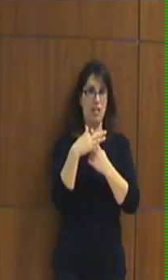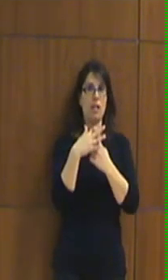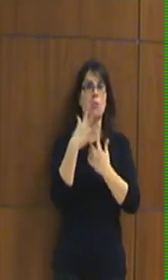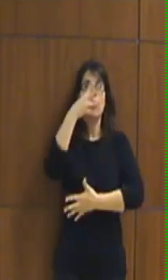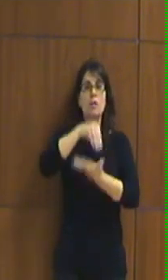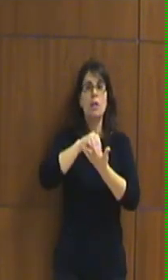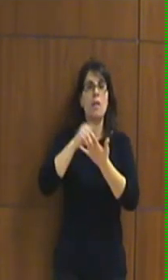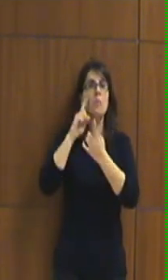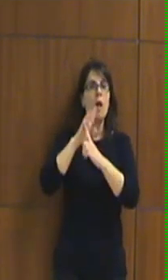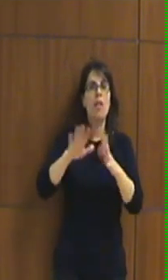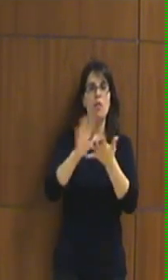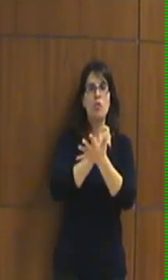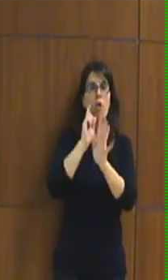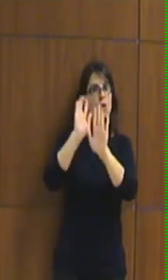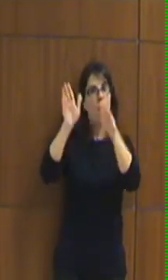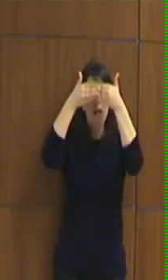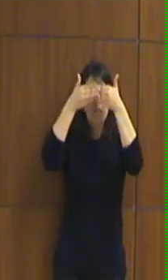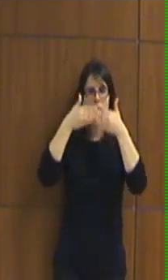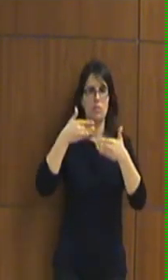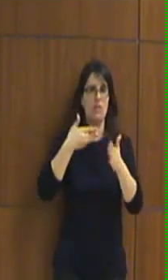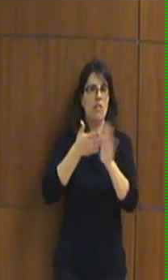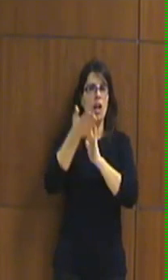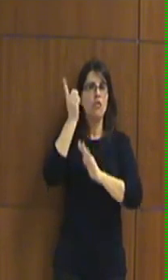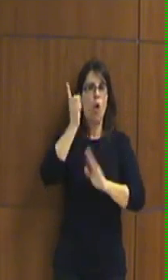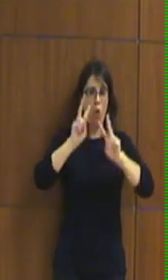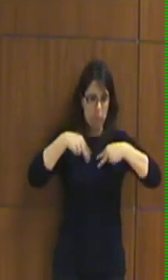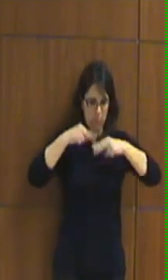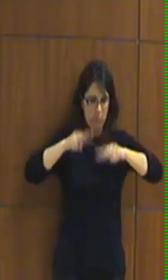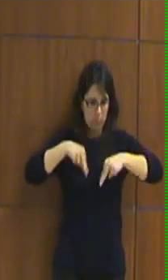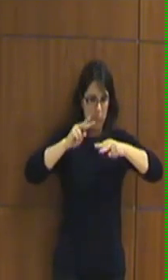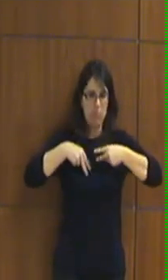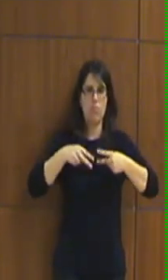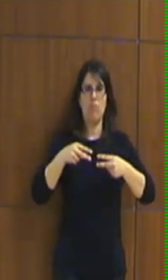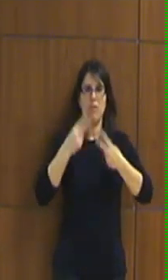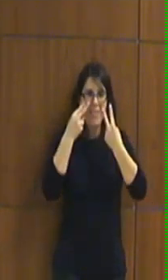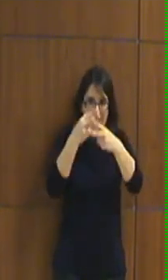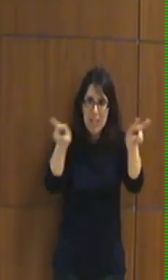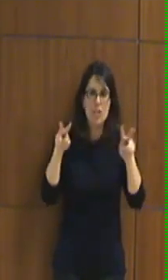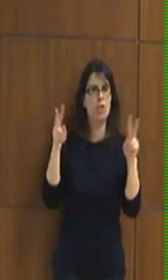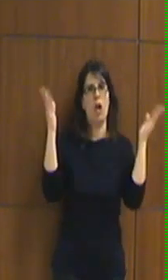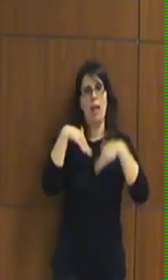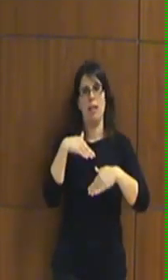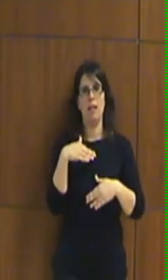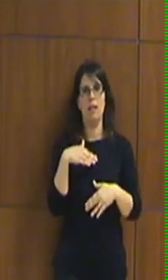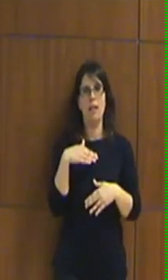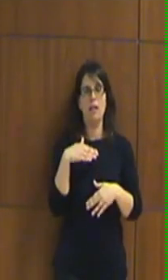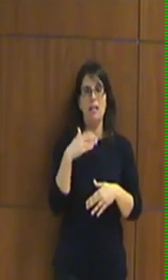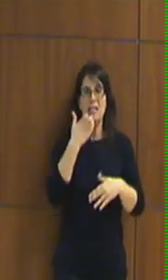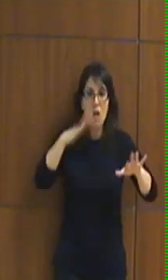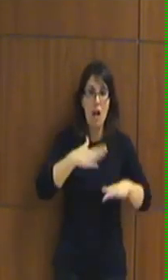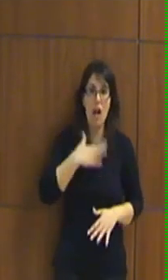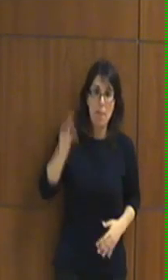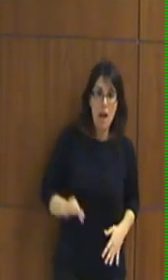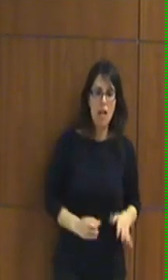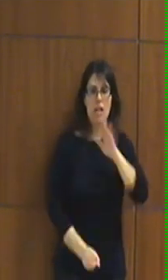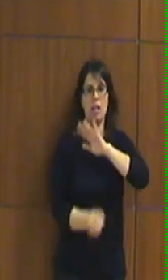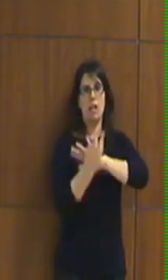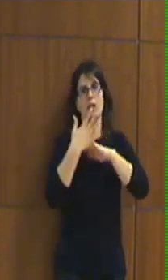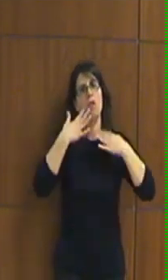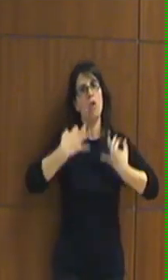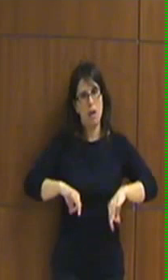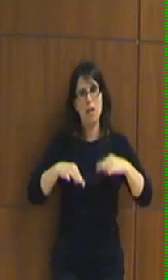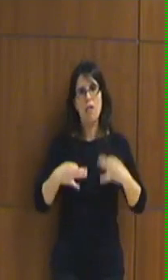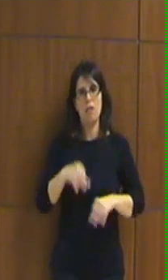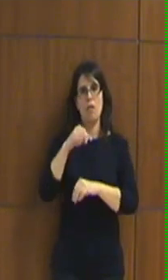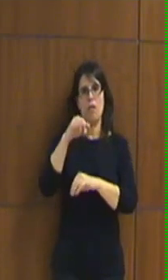el ombligo, ¿vale? Seguimos sin ser capaces de generar la normalización de la inclusión de